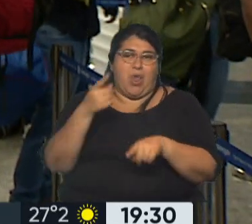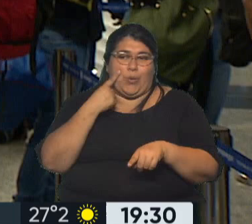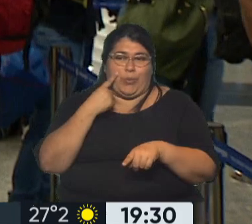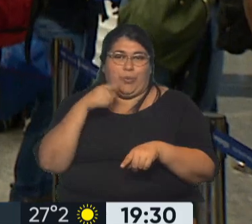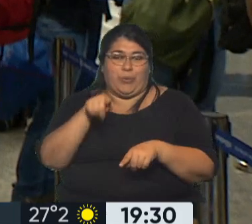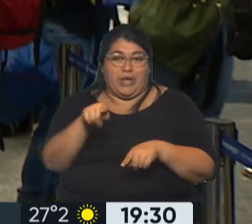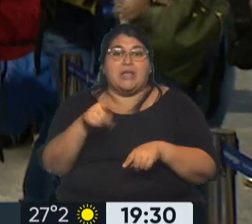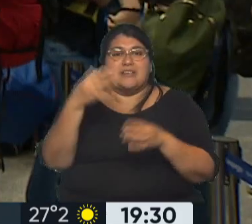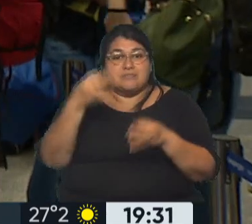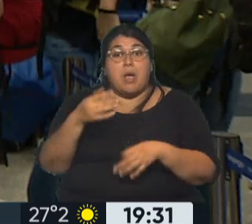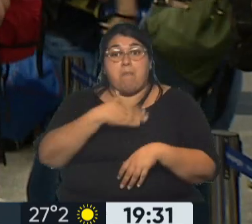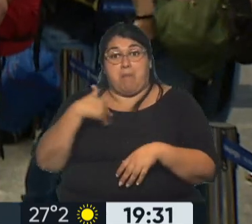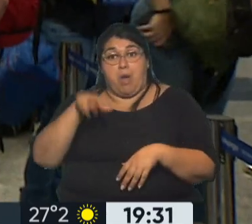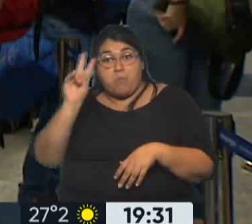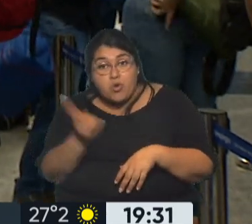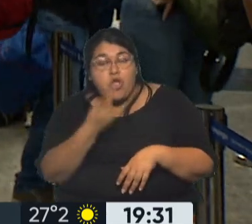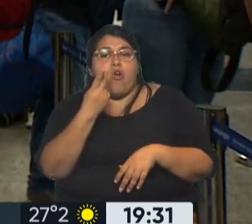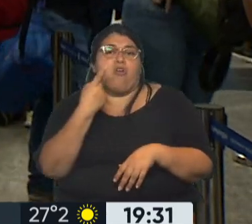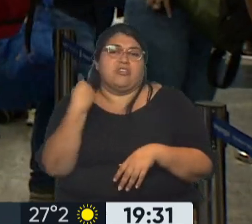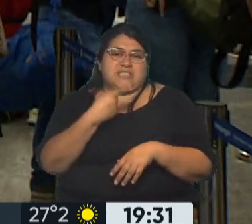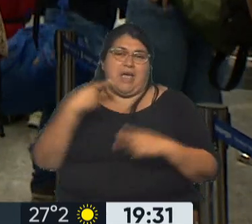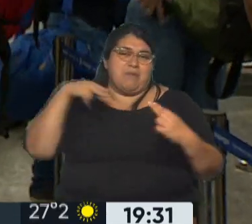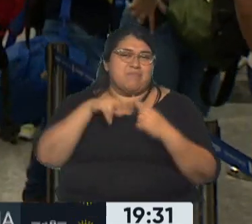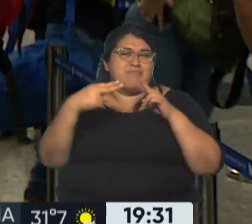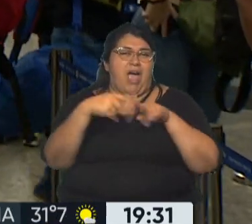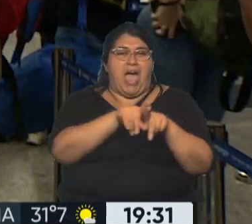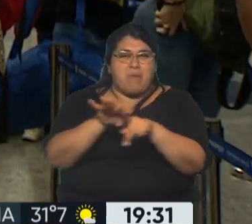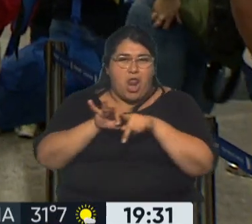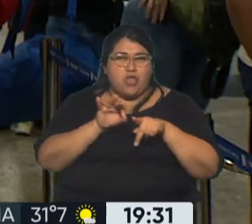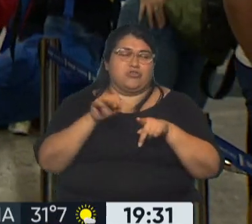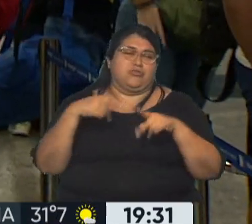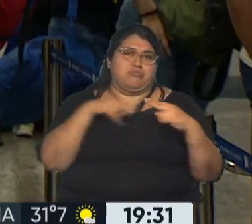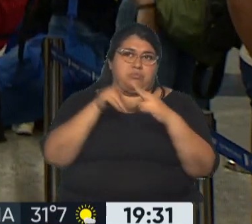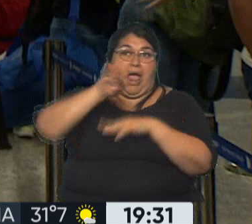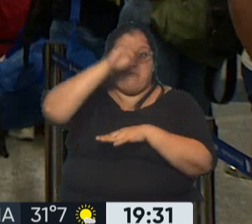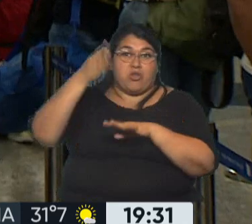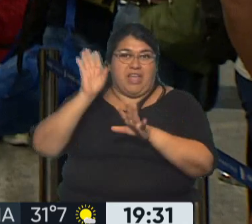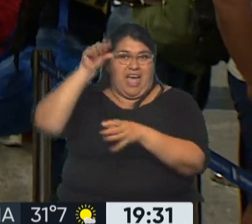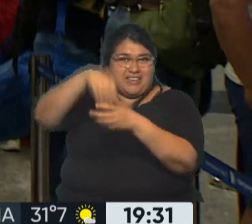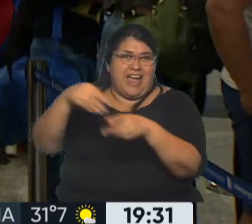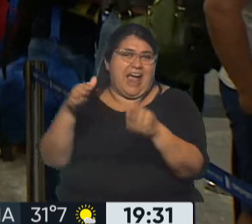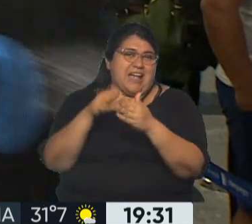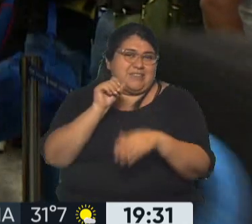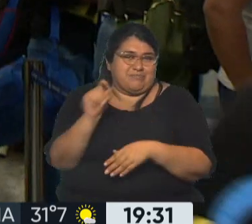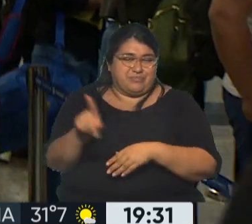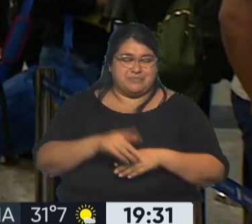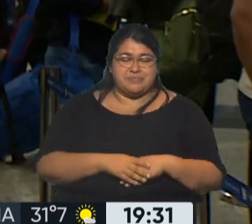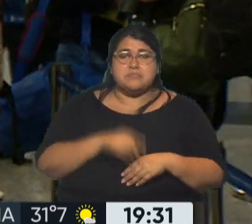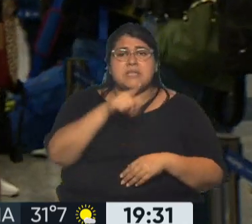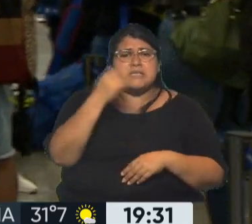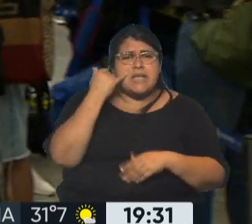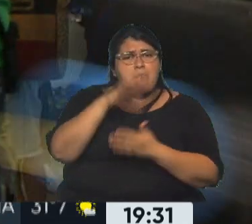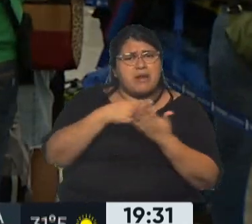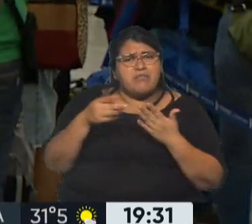Entonces, desde que murió mamá, los hermanos nos juntamos a pasar Año Nuevo allá en la montaña, en la casa de mi hermano. ¿Ya tenés planeado